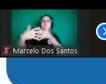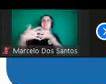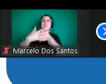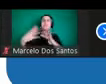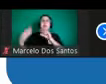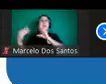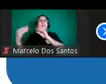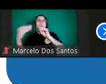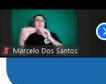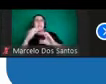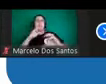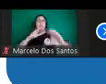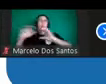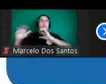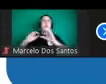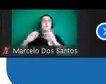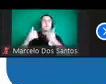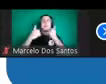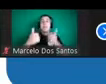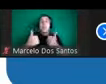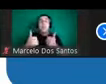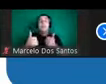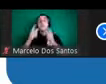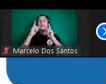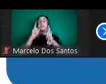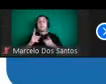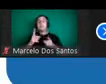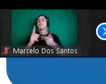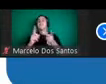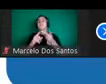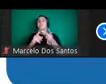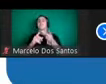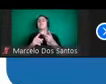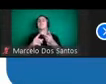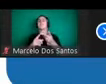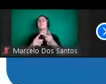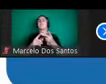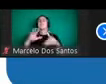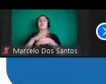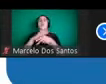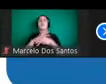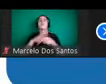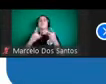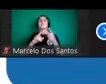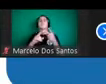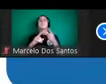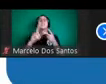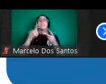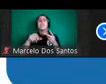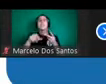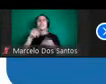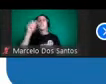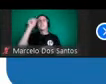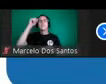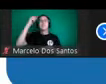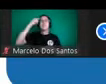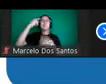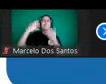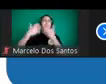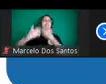desencadenado relacionado a las dificultades, obviamente, como lo dice el nombre, intelectuales, cognitivas, ¿verdad? Hay